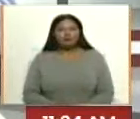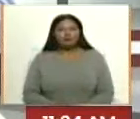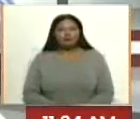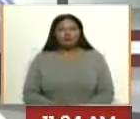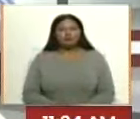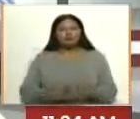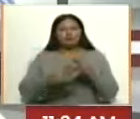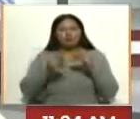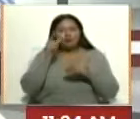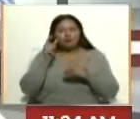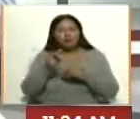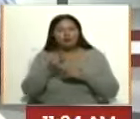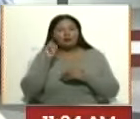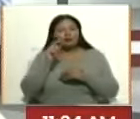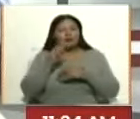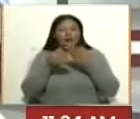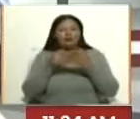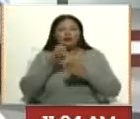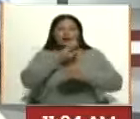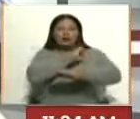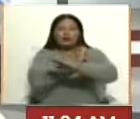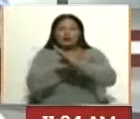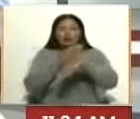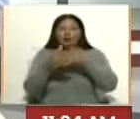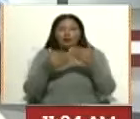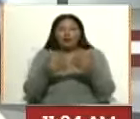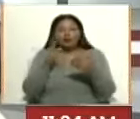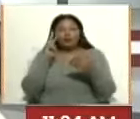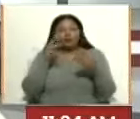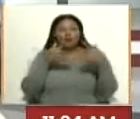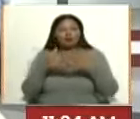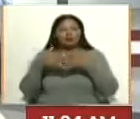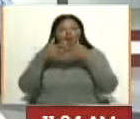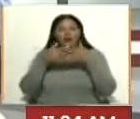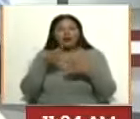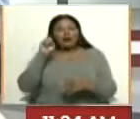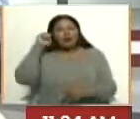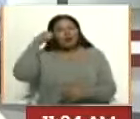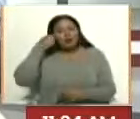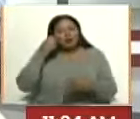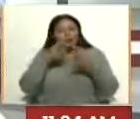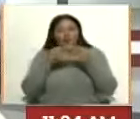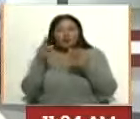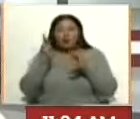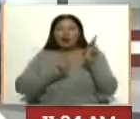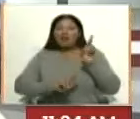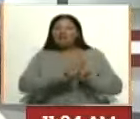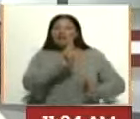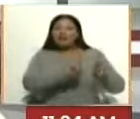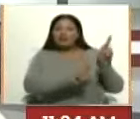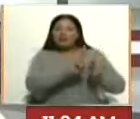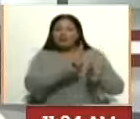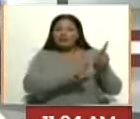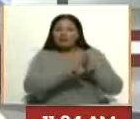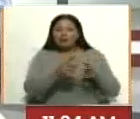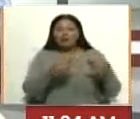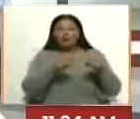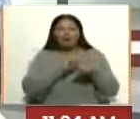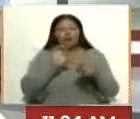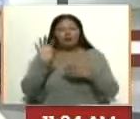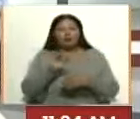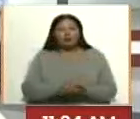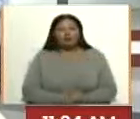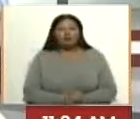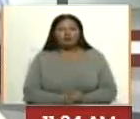pero además también la necesidad energética que tiene los Estados Unidos. Recordemos que todas las refinerías del sur de ese país